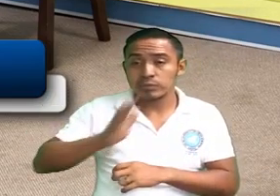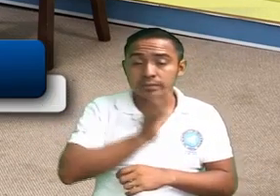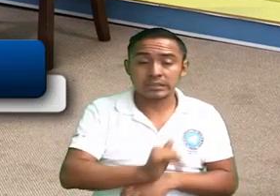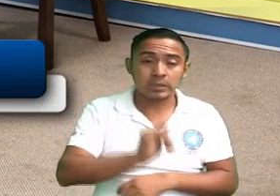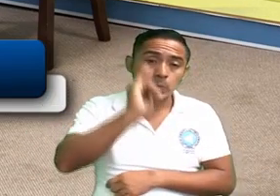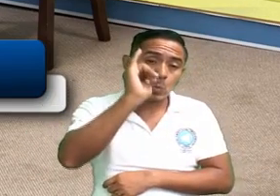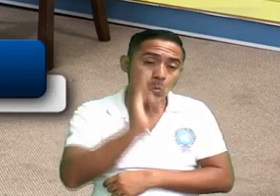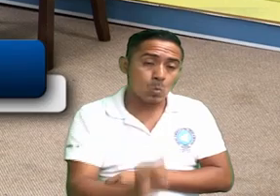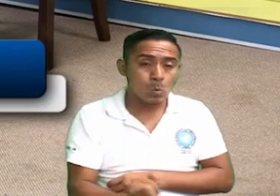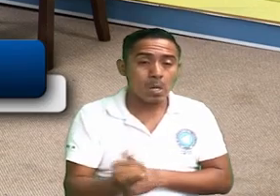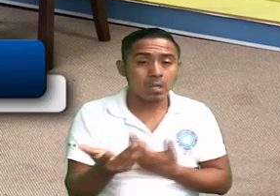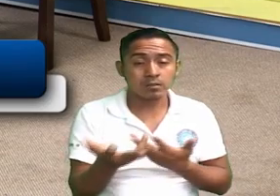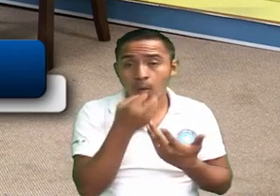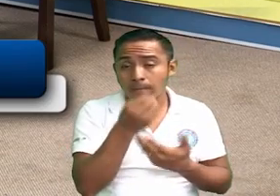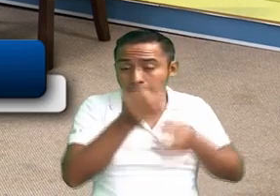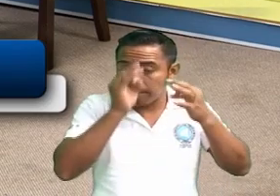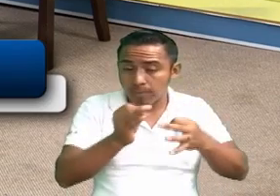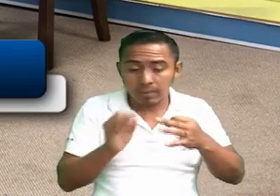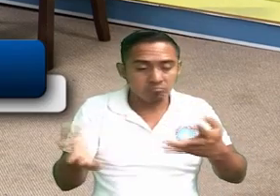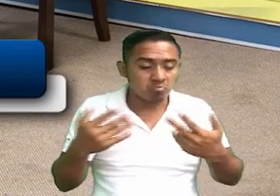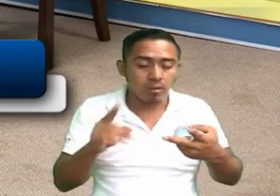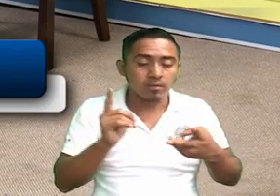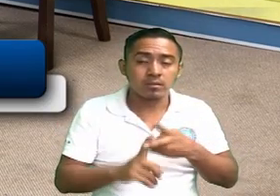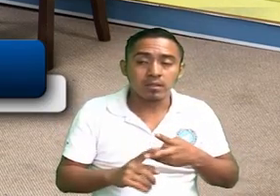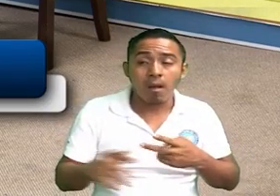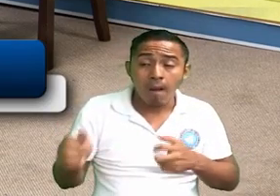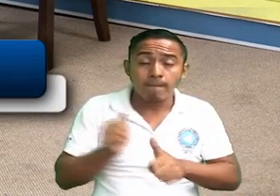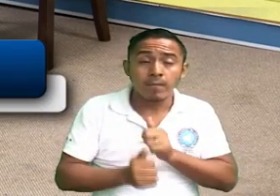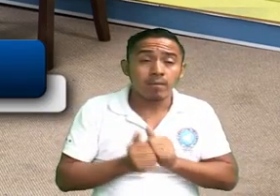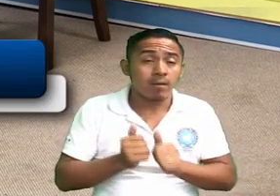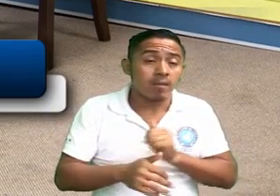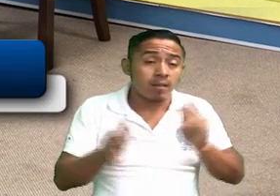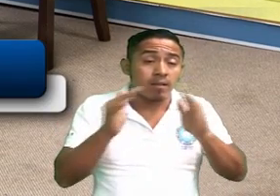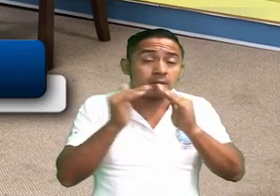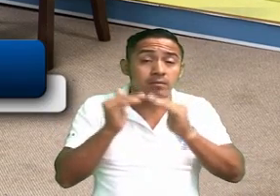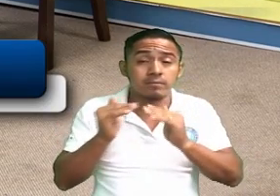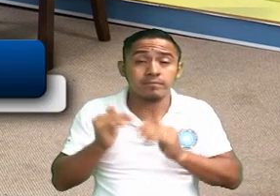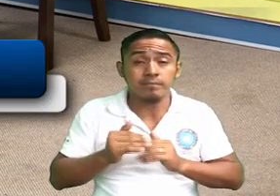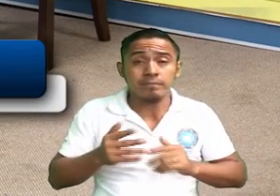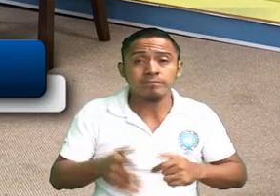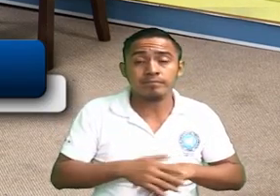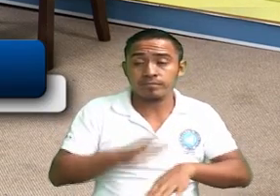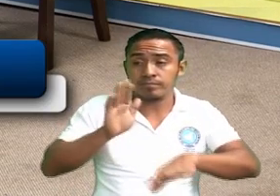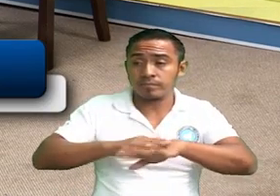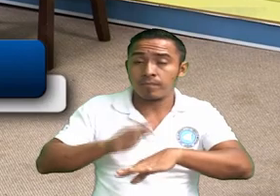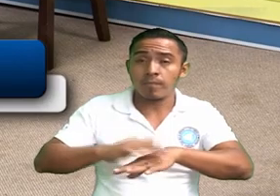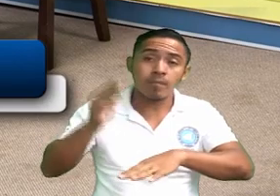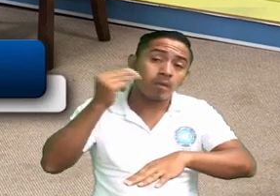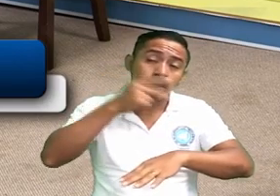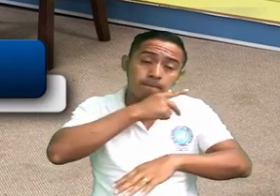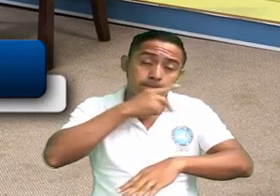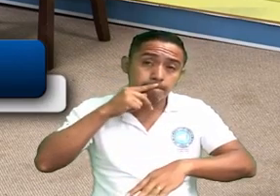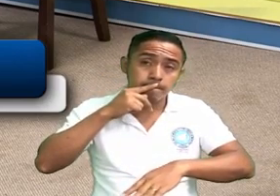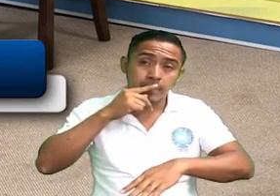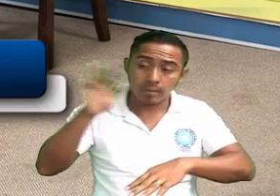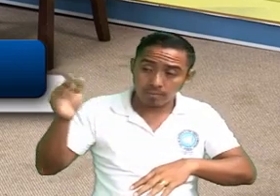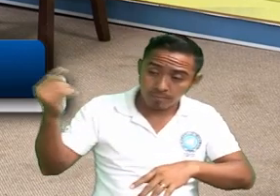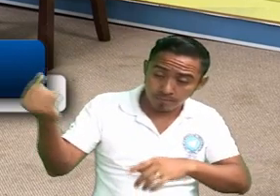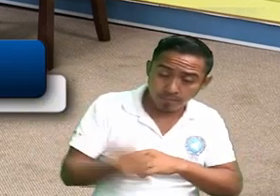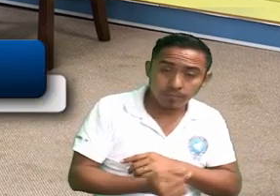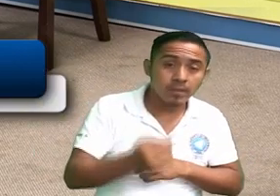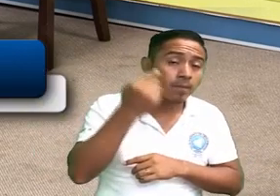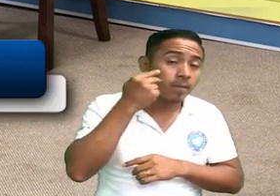de una niña de 4 años que la niña casi no pronuncia bien las palabras, pero ya vi que de la niña